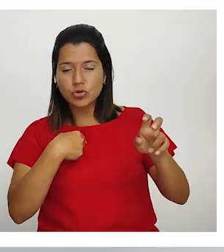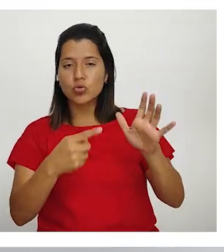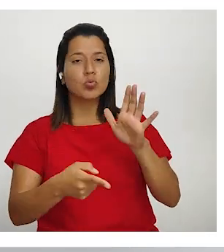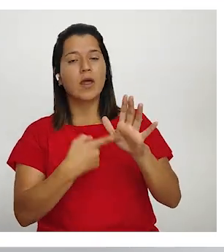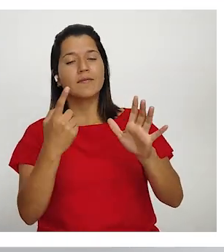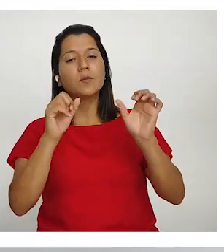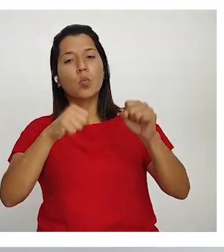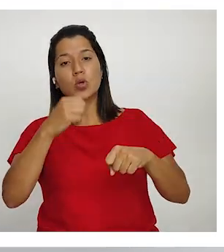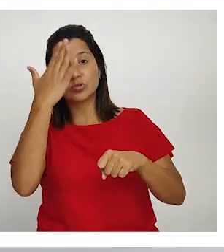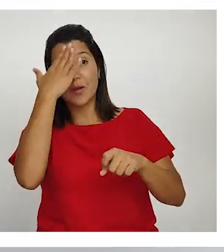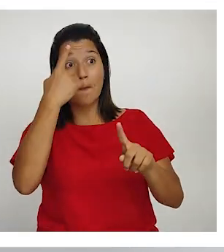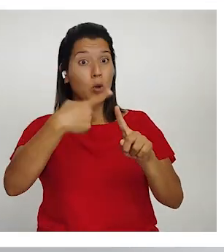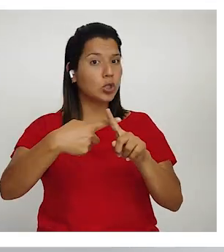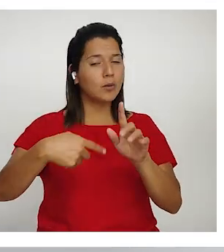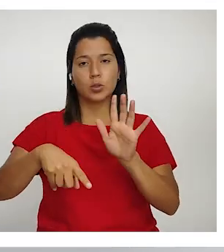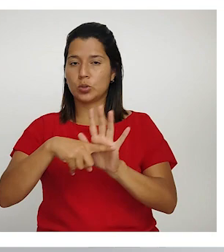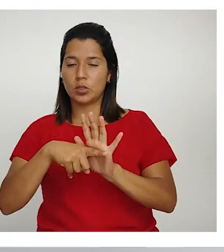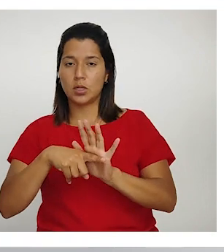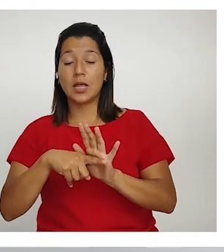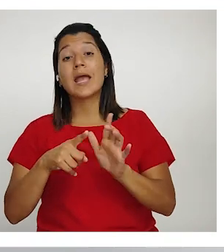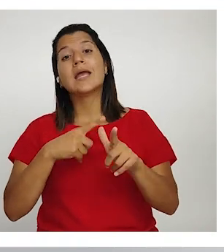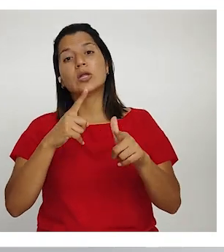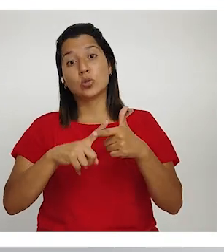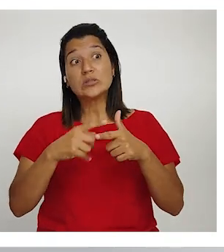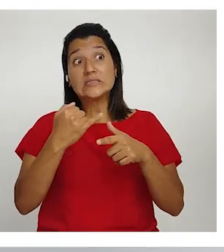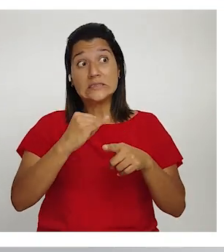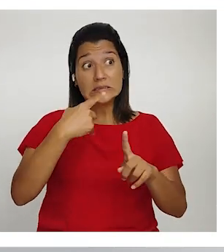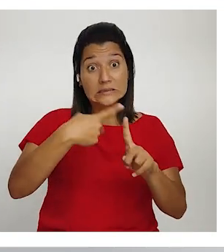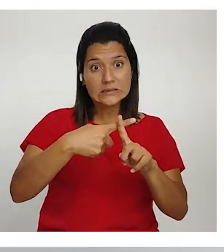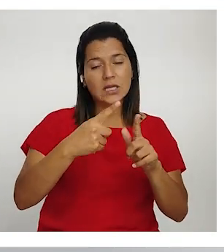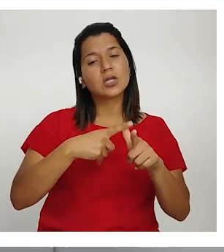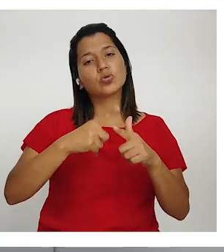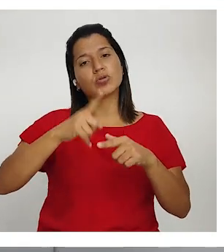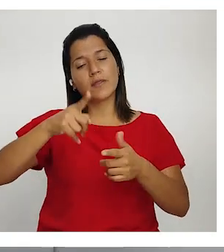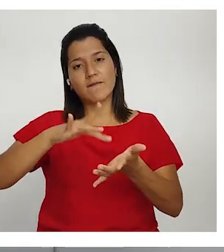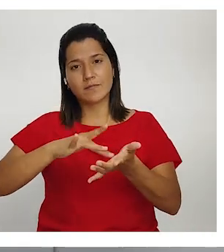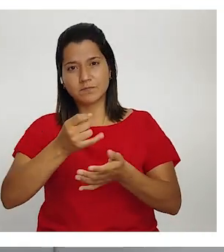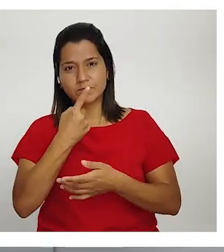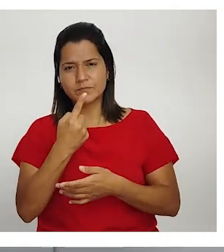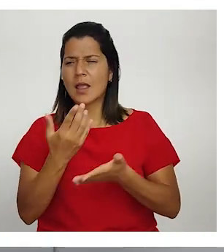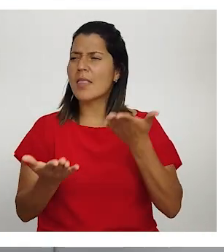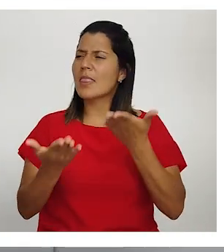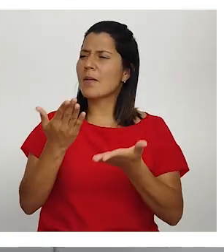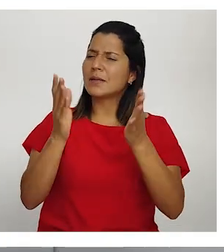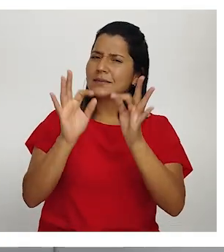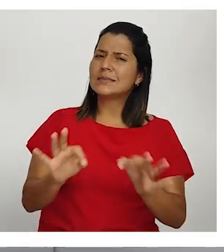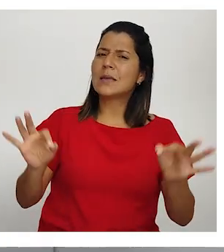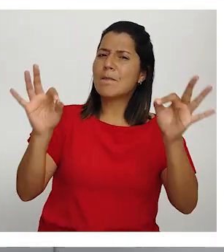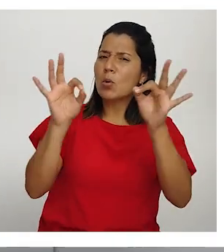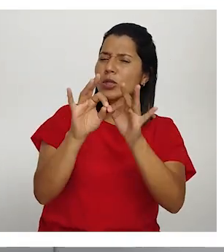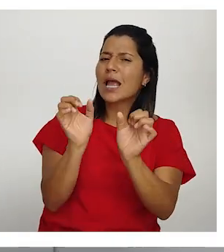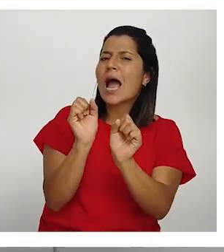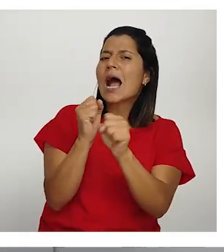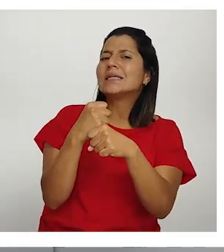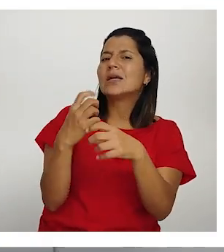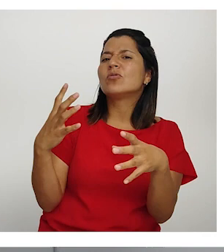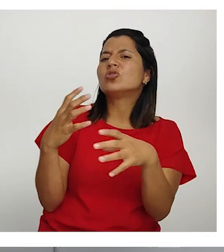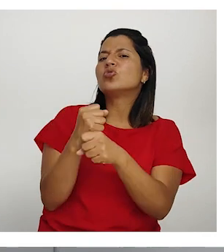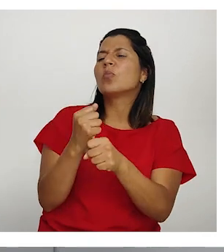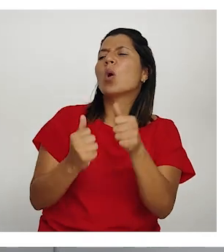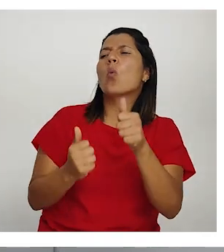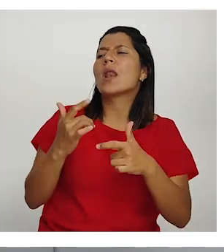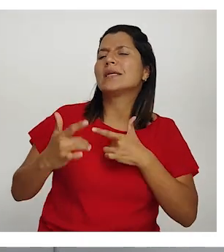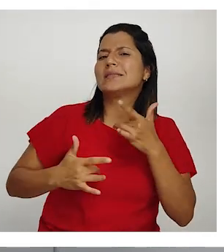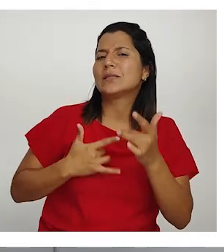por malaria y esa persona entra a tratamiento. Tal vez sería importante recapitular cuáles son esos síntomas de malaria,